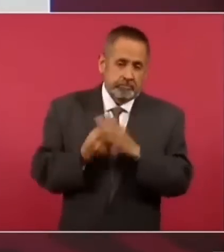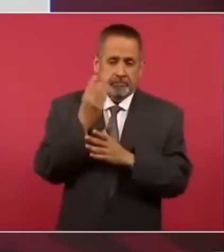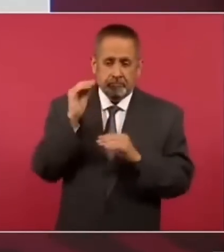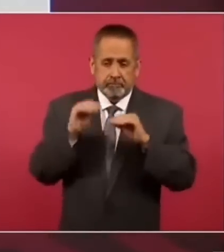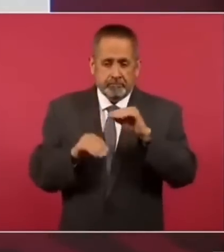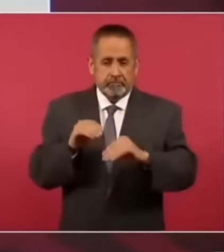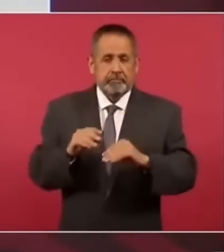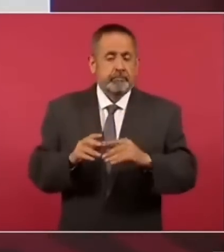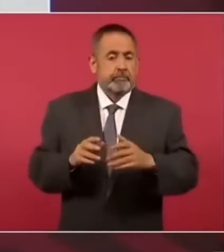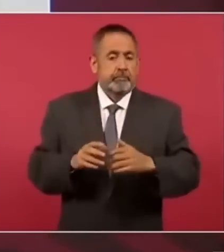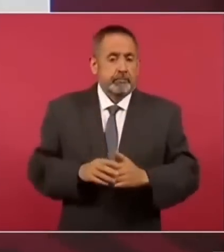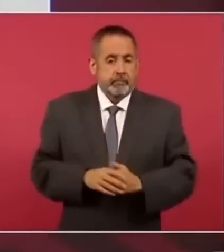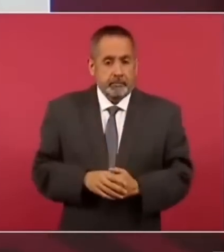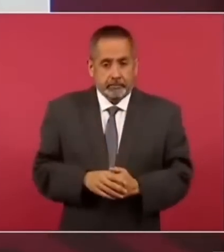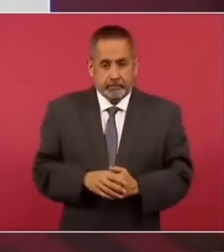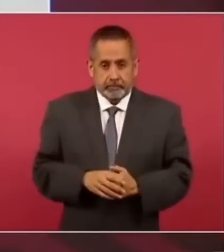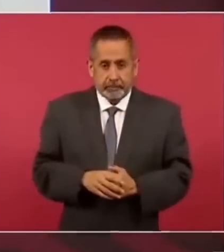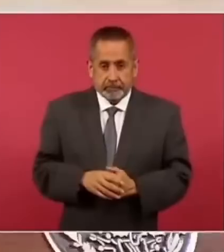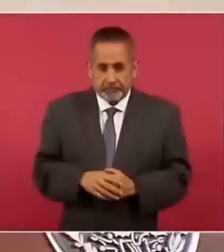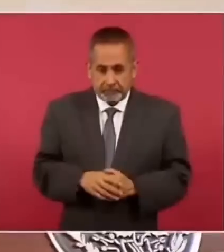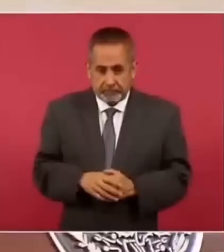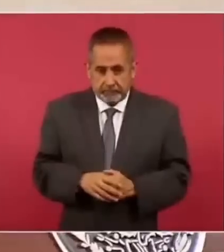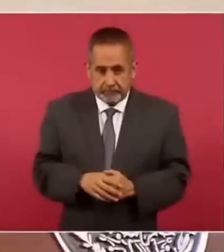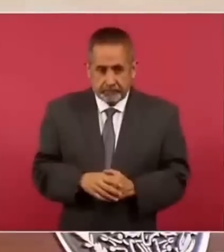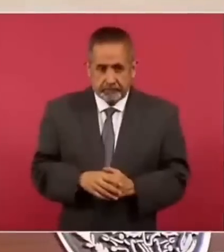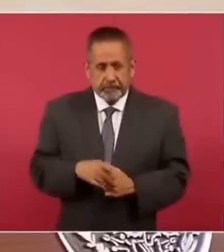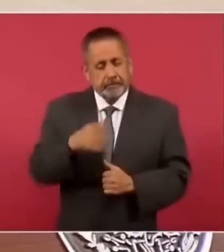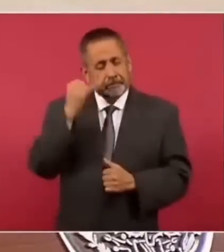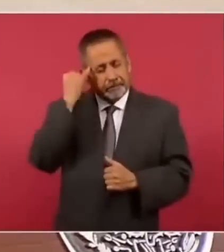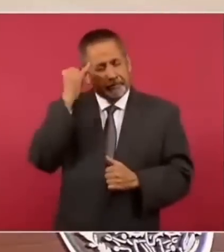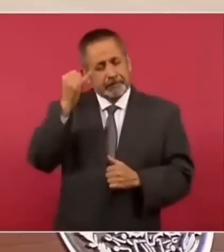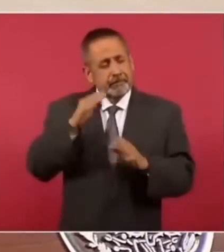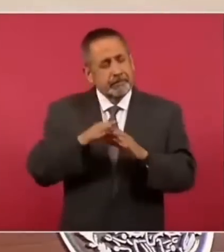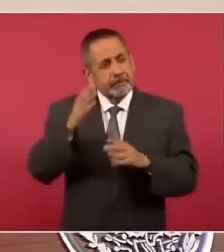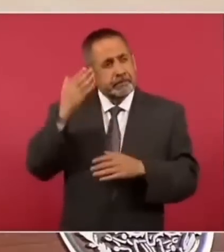imagínense cómo se llevó a cabo esa reforma.